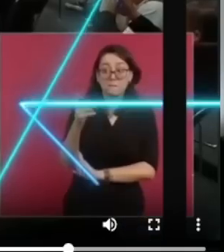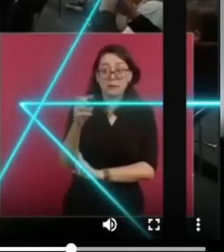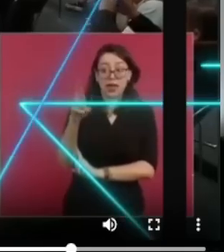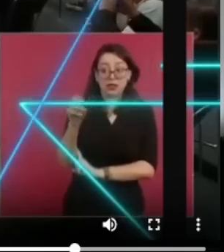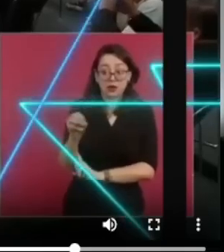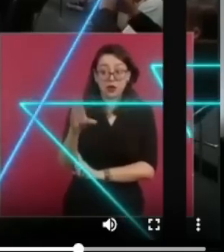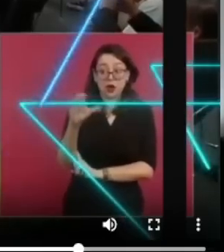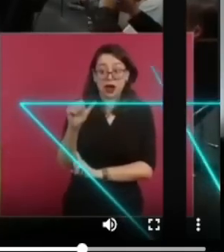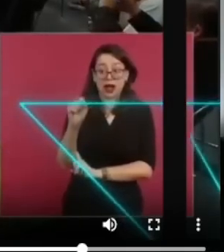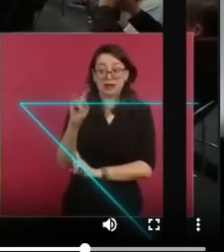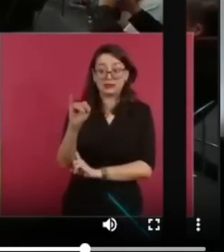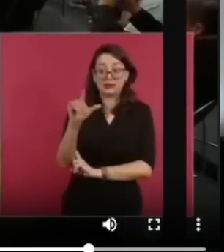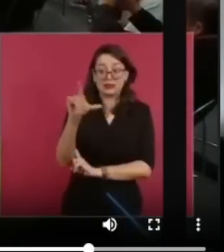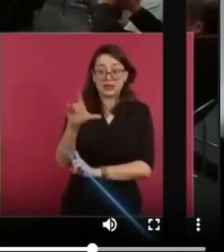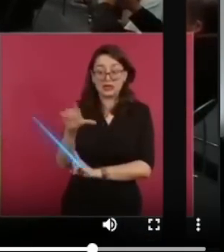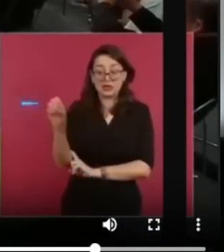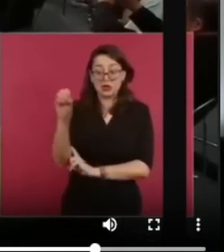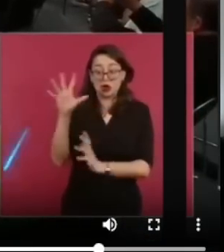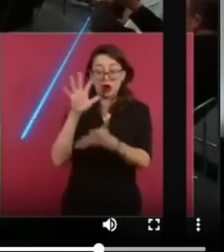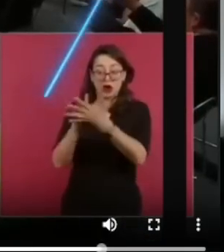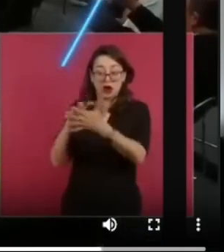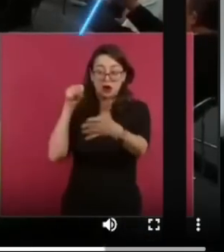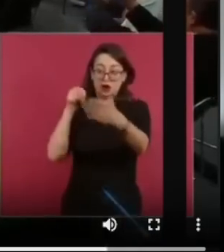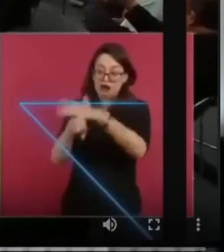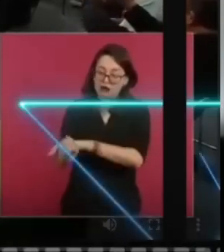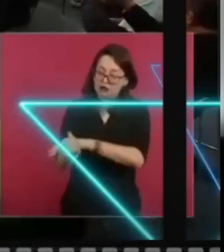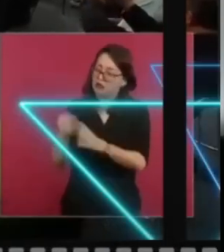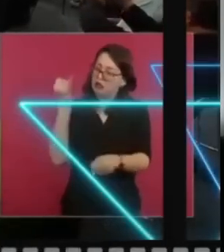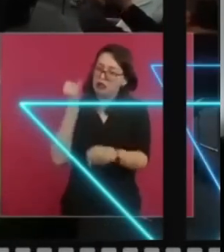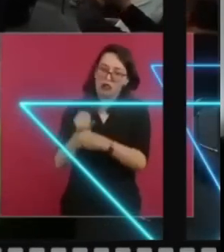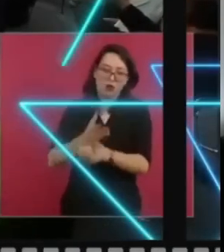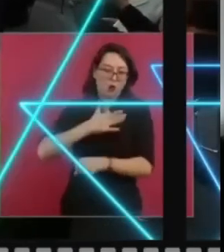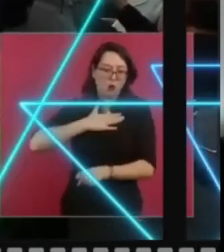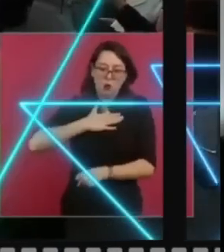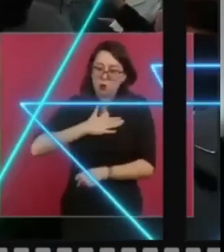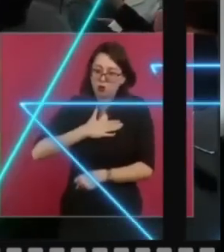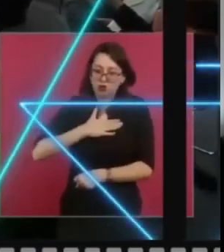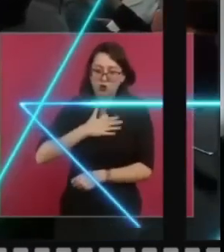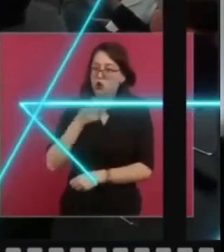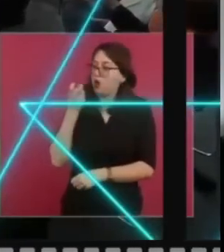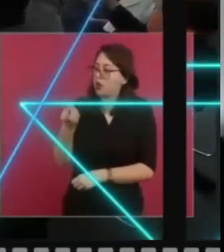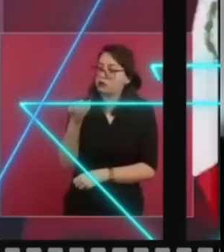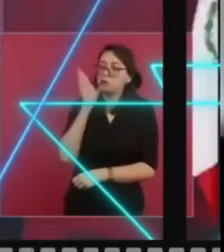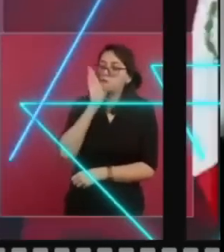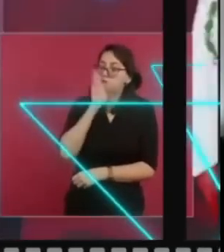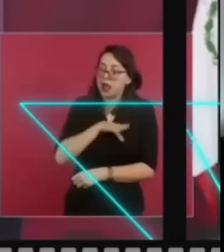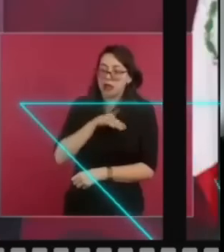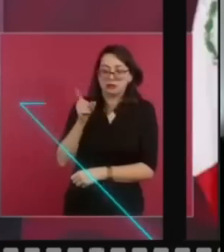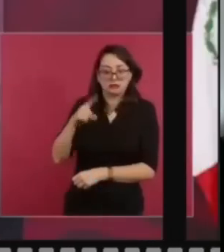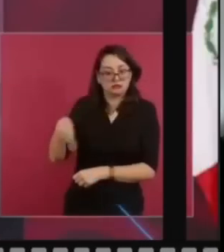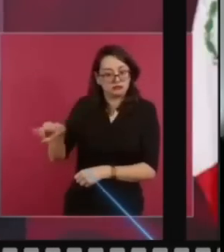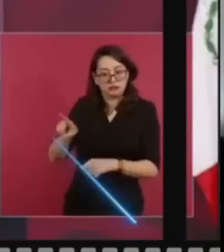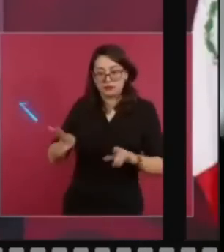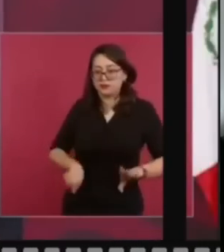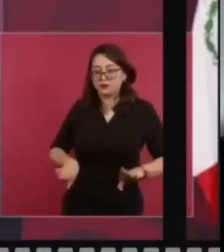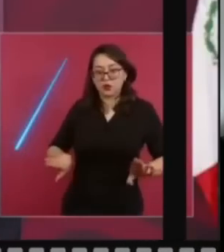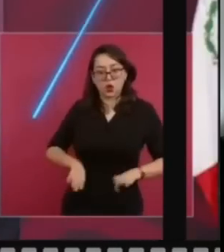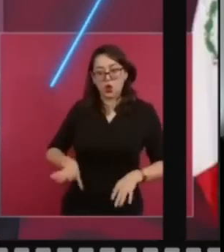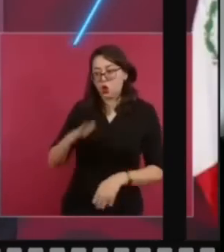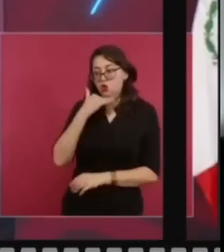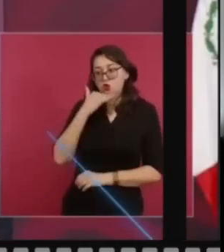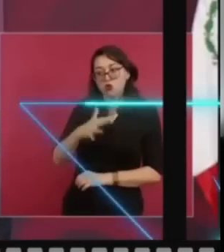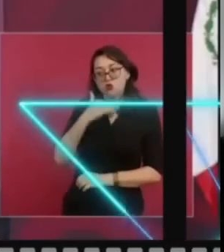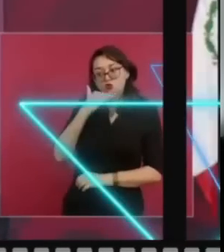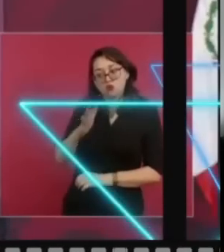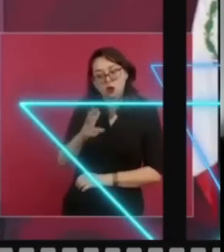encarcelar injustamente la oligarquía corrupta del Perú